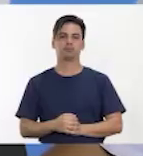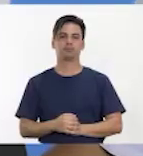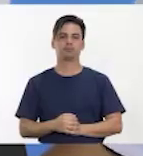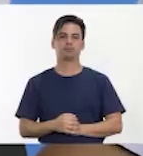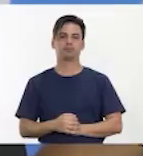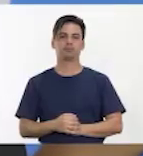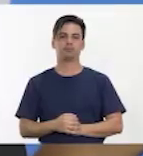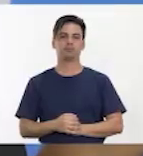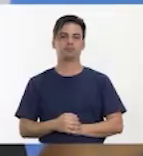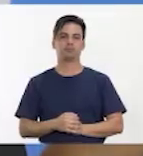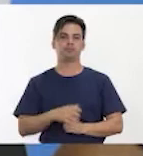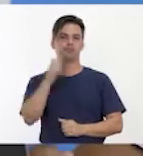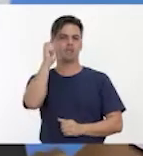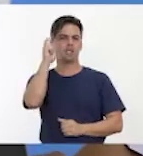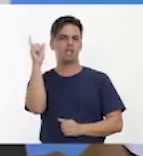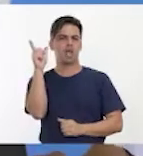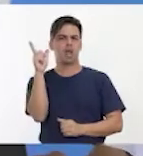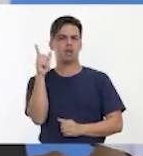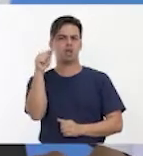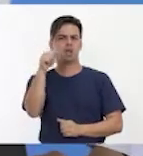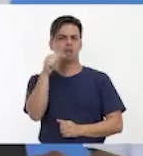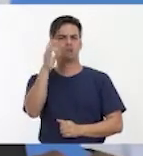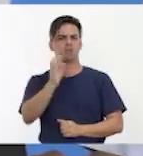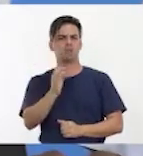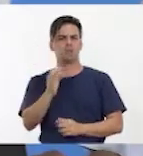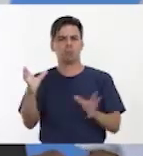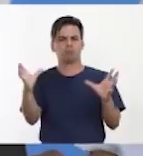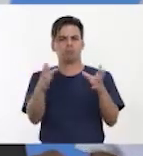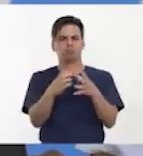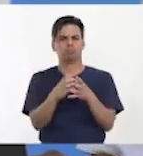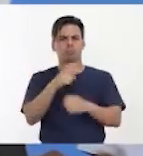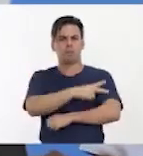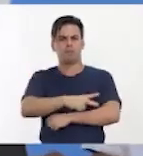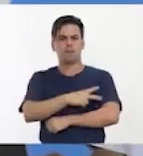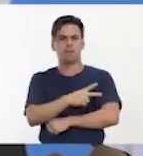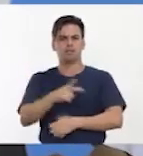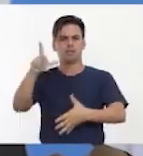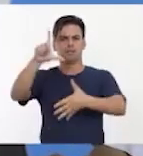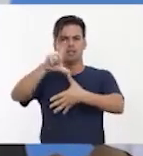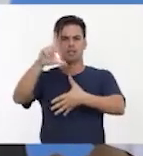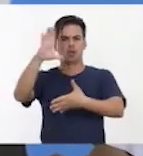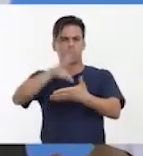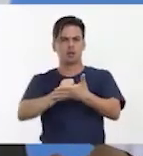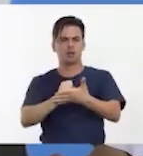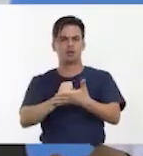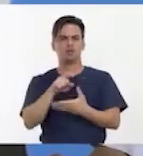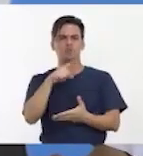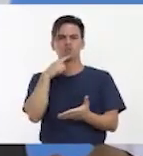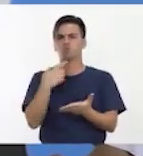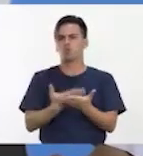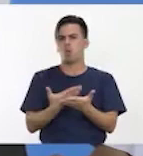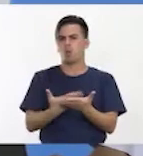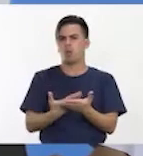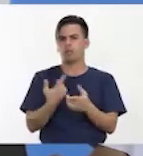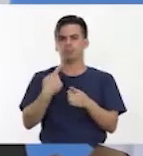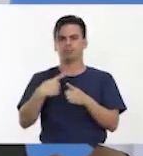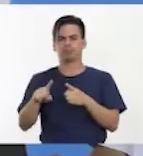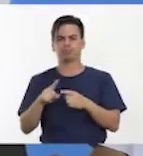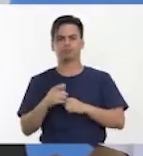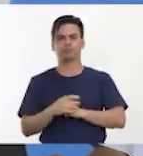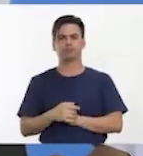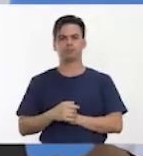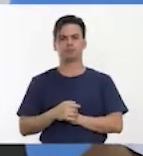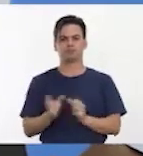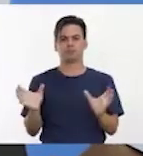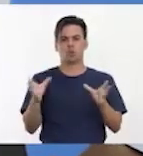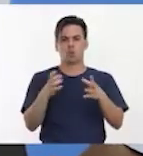A la idea de la unidad latinoamericana se le va a oponer otra tendencia, la tendencia unitaria del